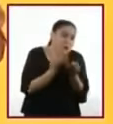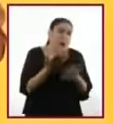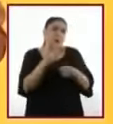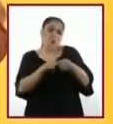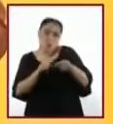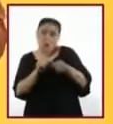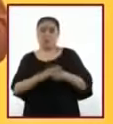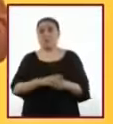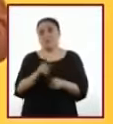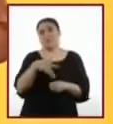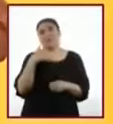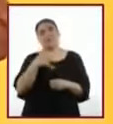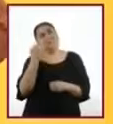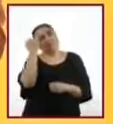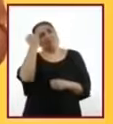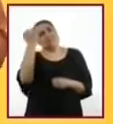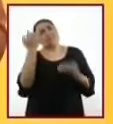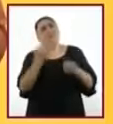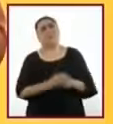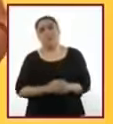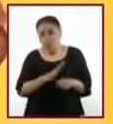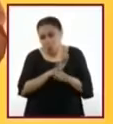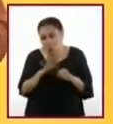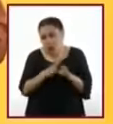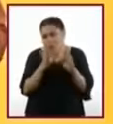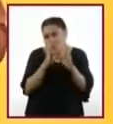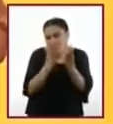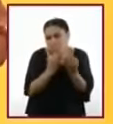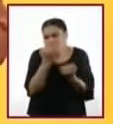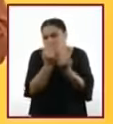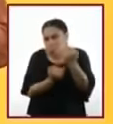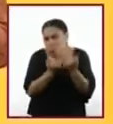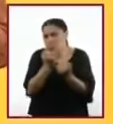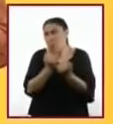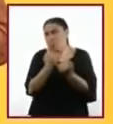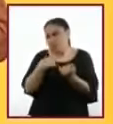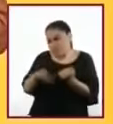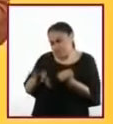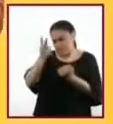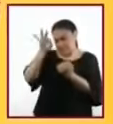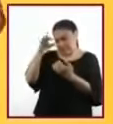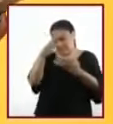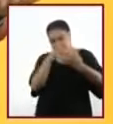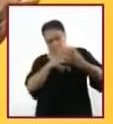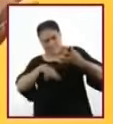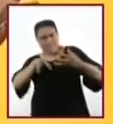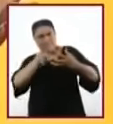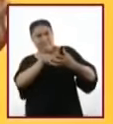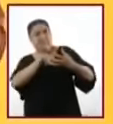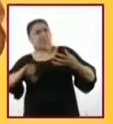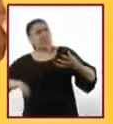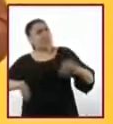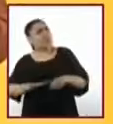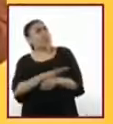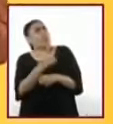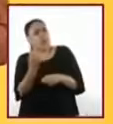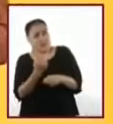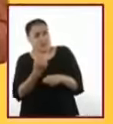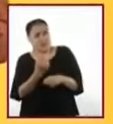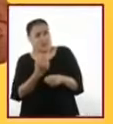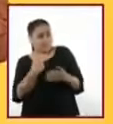ello, pregúntense lo siguiente: ¿qué forma y color tiene el juguete que han escogido? ¿Por qué es interesante? ¿Qué